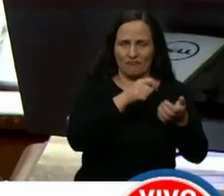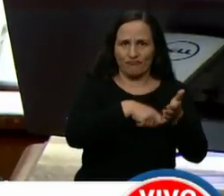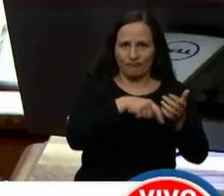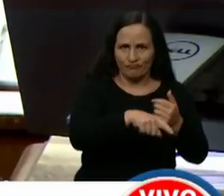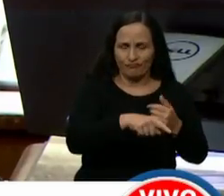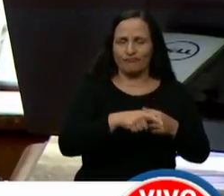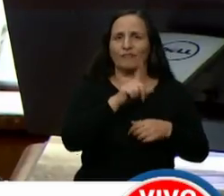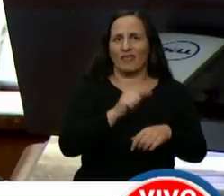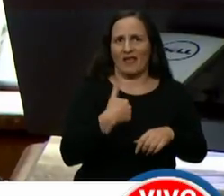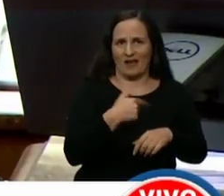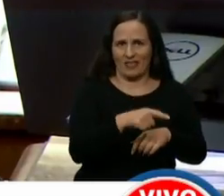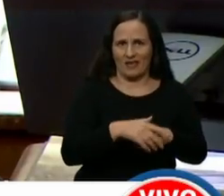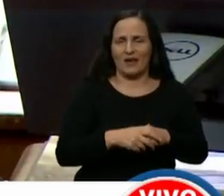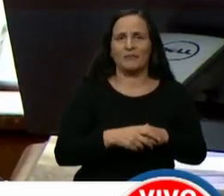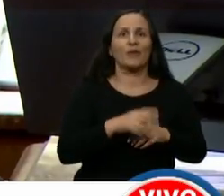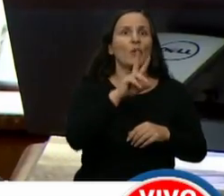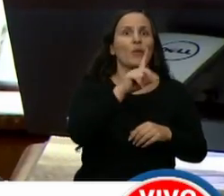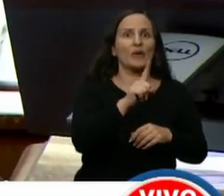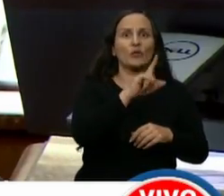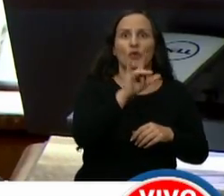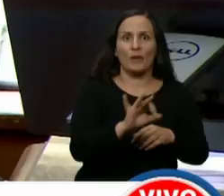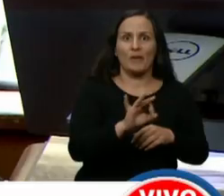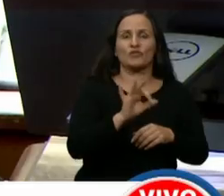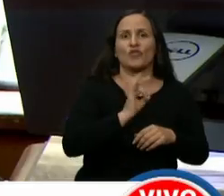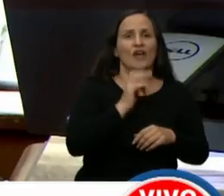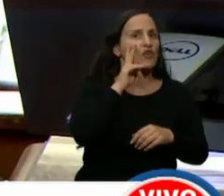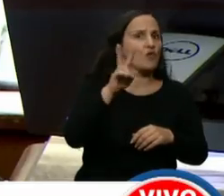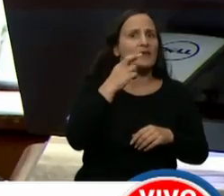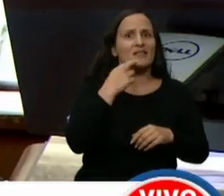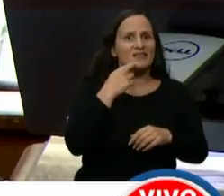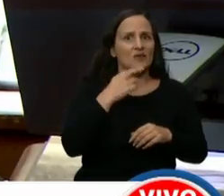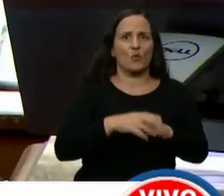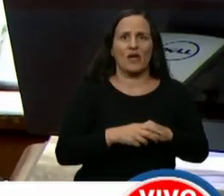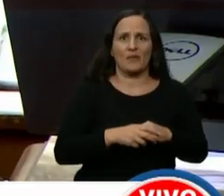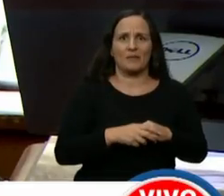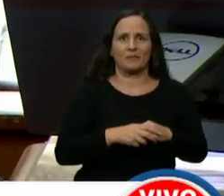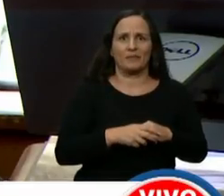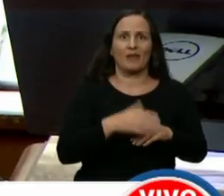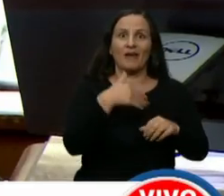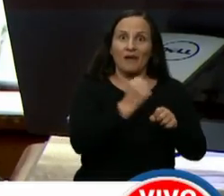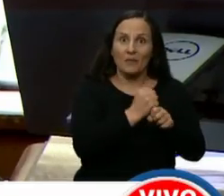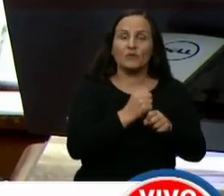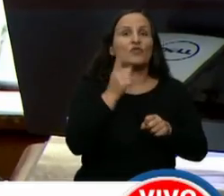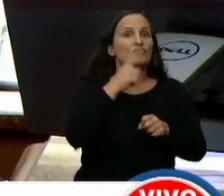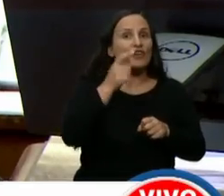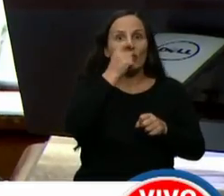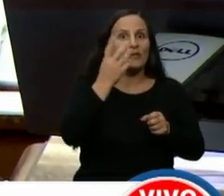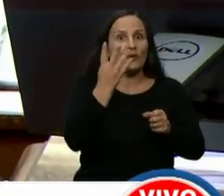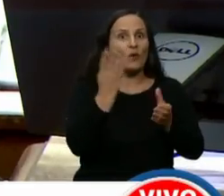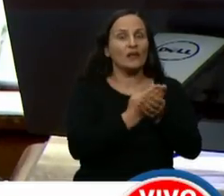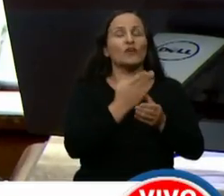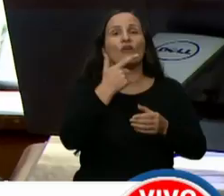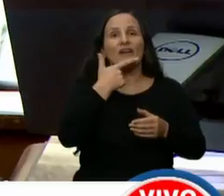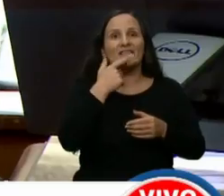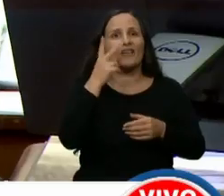argentina el 21 de marzo de 2019 aprobación expediente 124 s